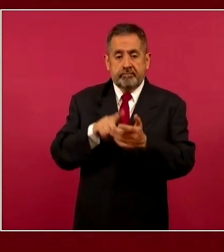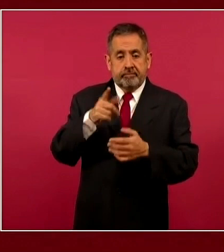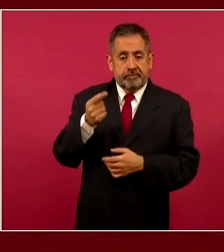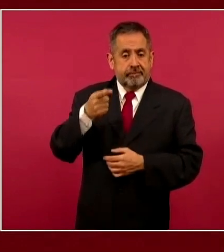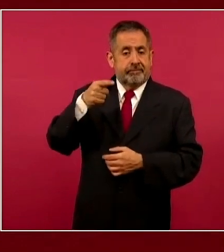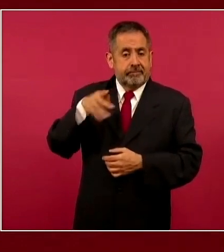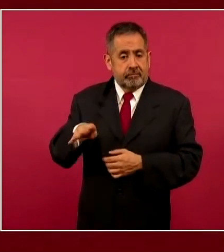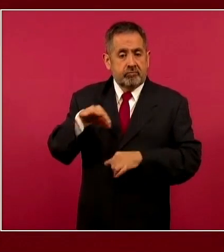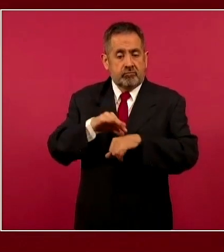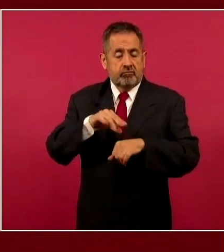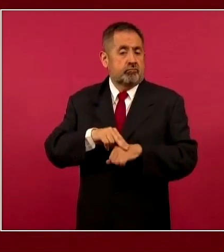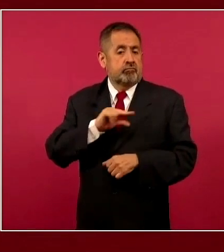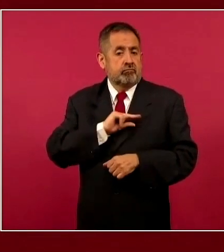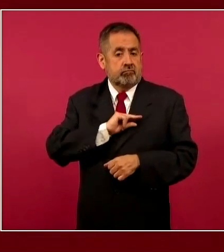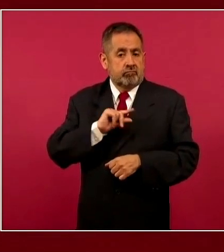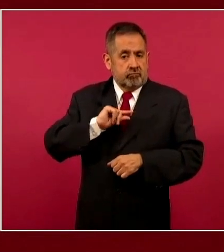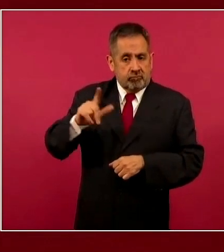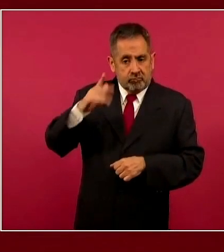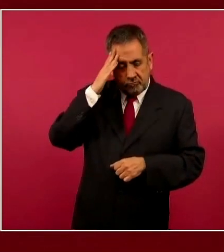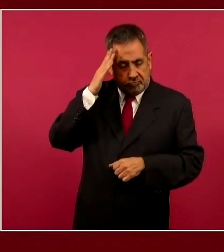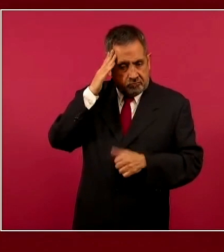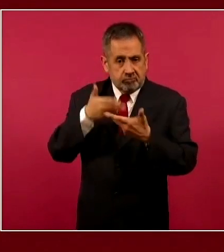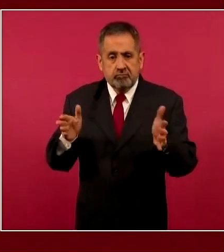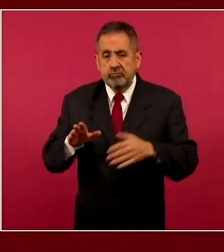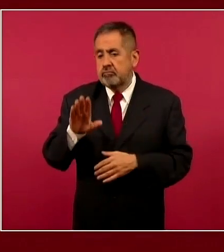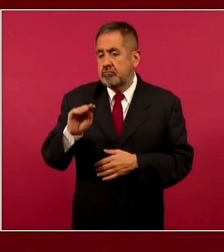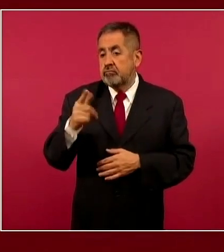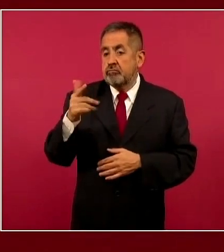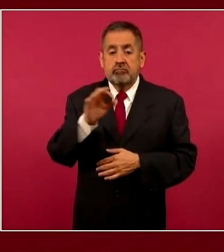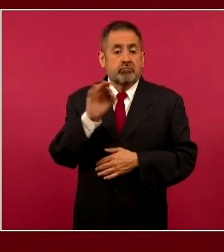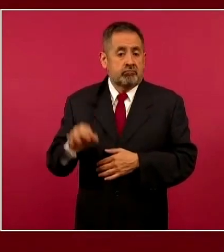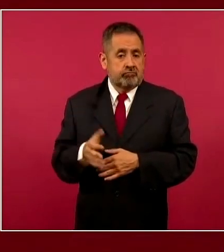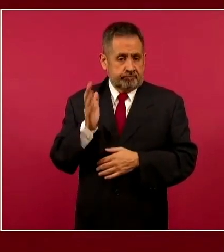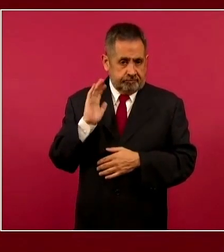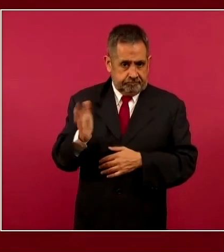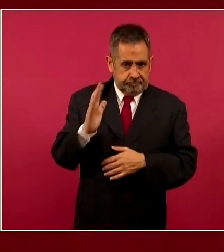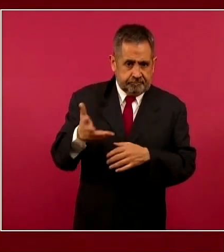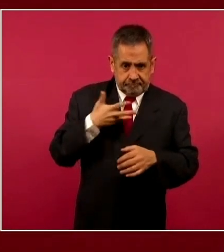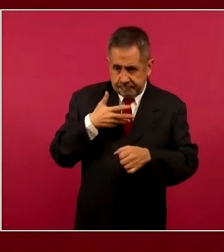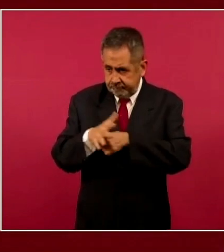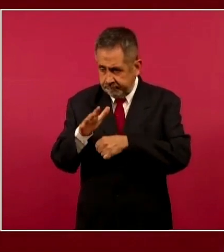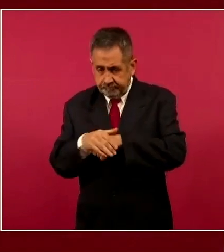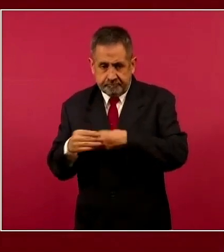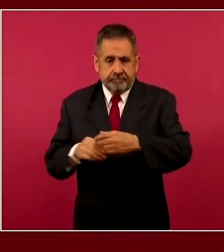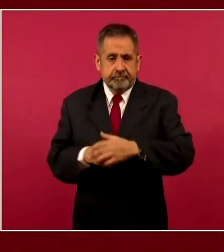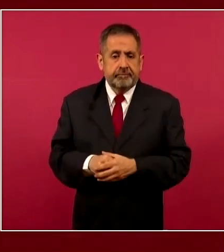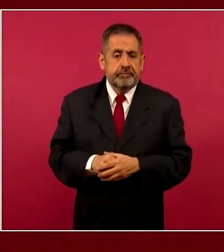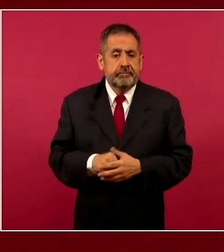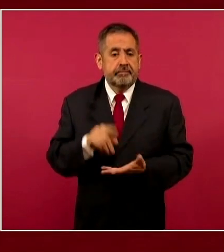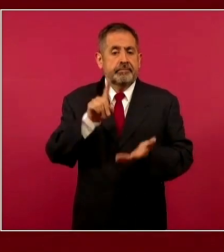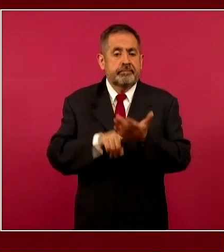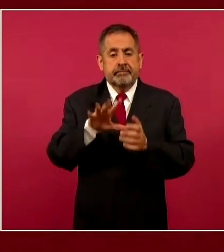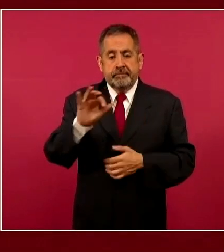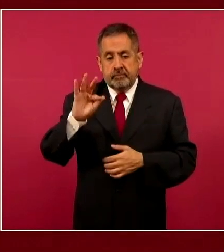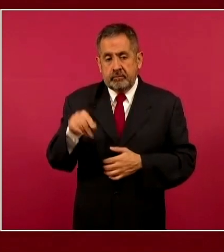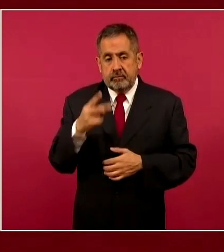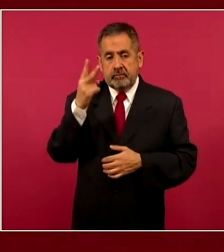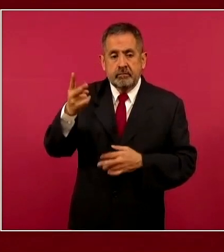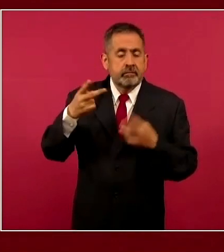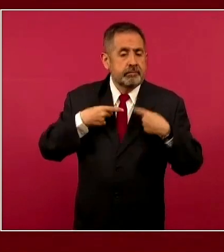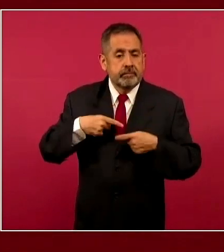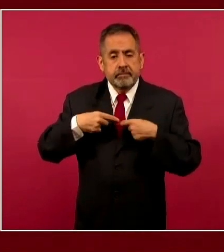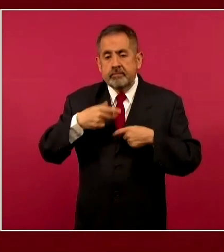1,079 médicos especialistas y generales, que es el 97% de lo que se necesita en ese estado, y 1,542 compañeras y compañeros de